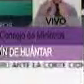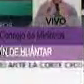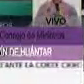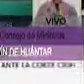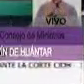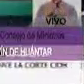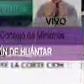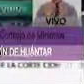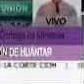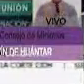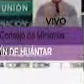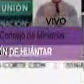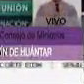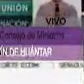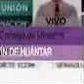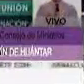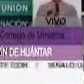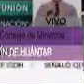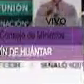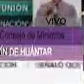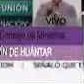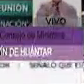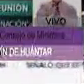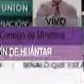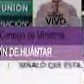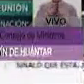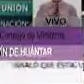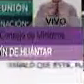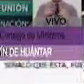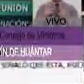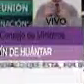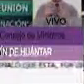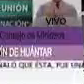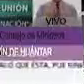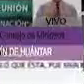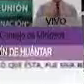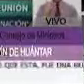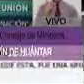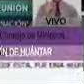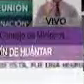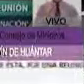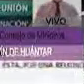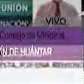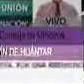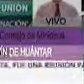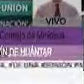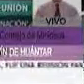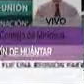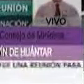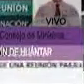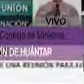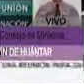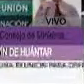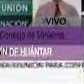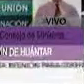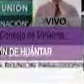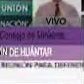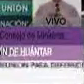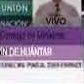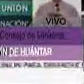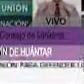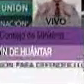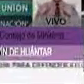los efectos colaterales o directos que pueden tener hechos de esta naturaleza, de a quienes se puedan